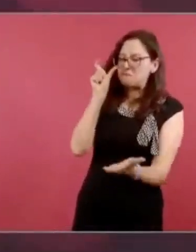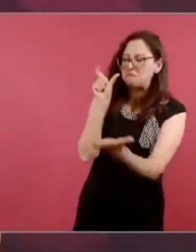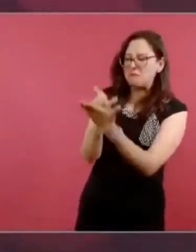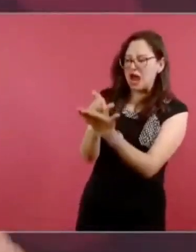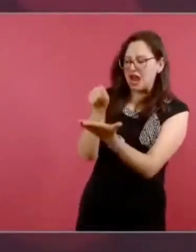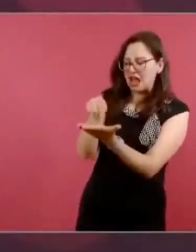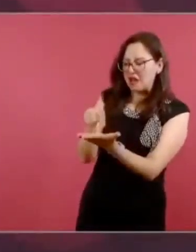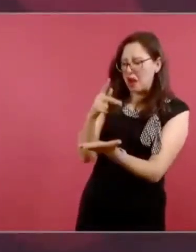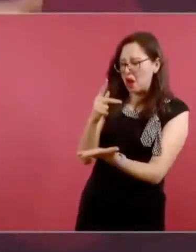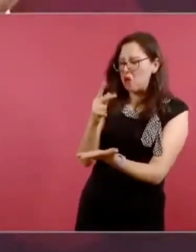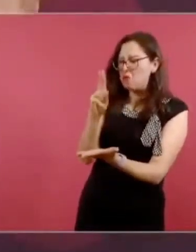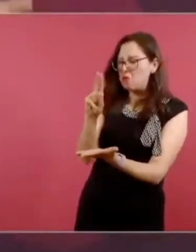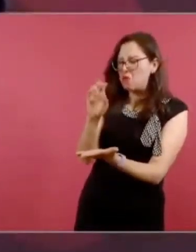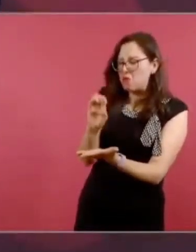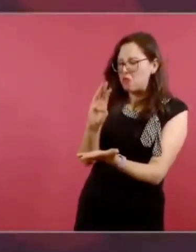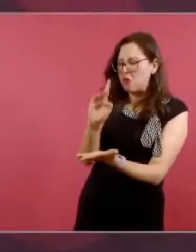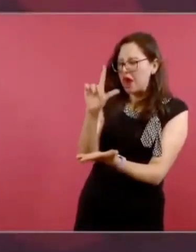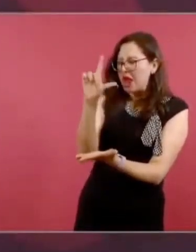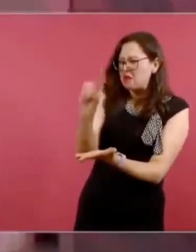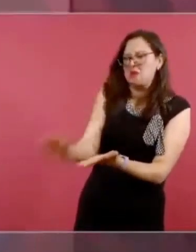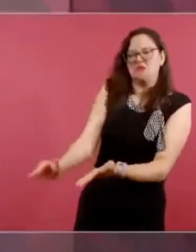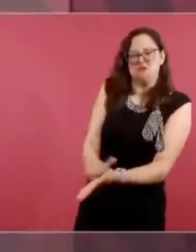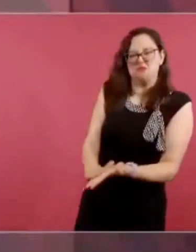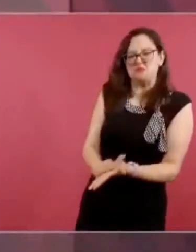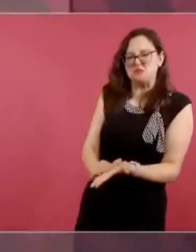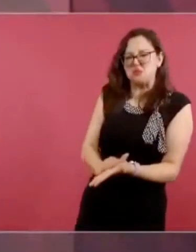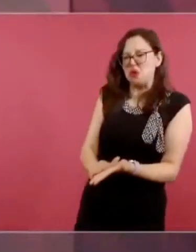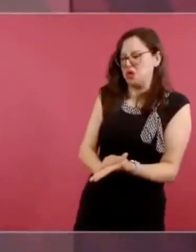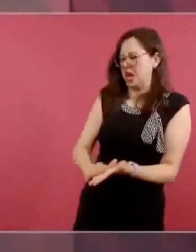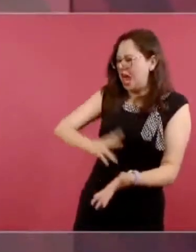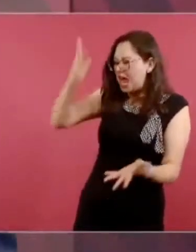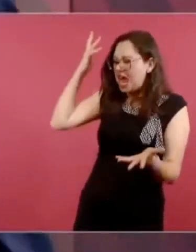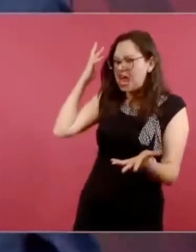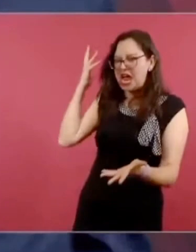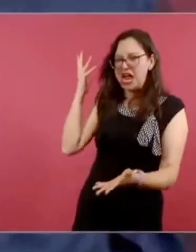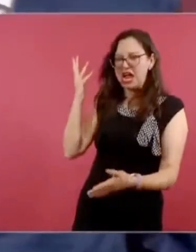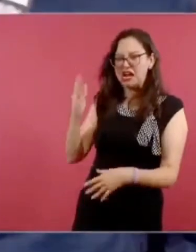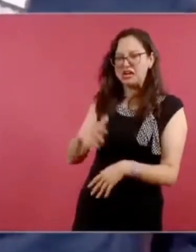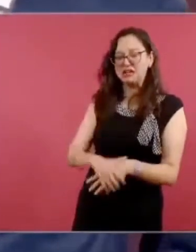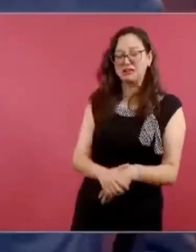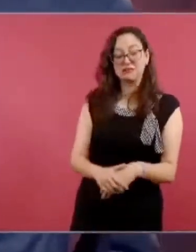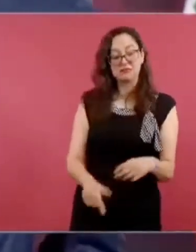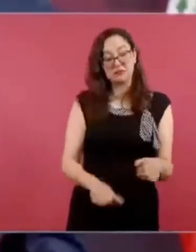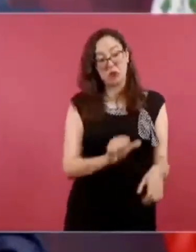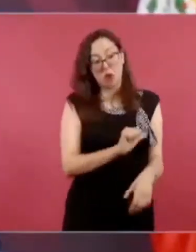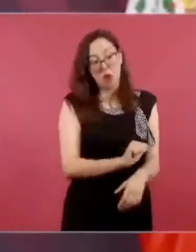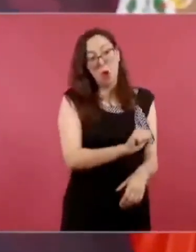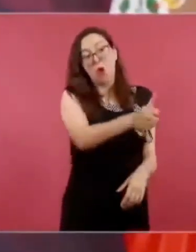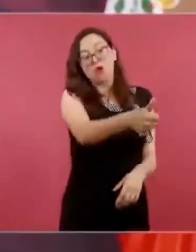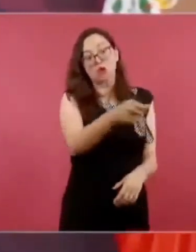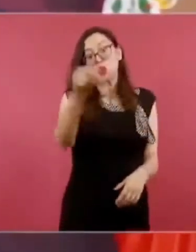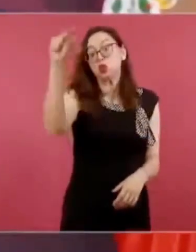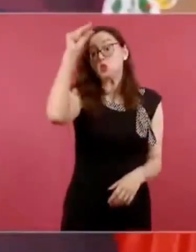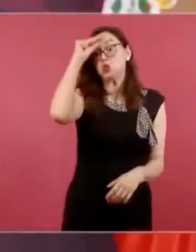Otro intelectual de altos vuelos llegó a decir que el pueblo no existe.